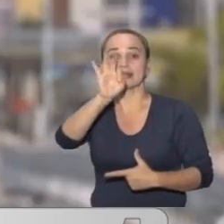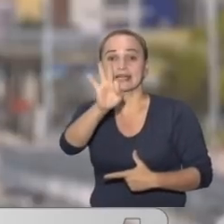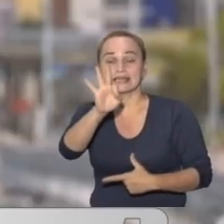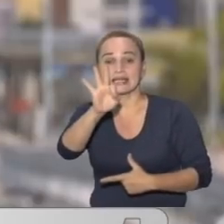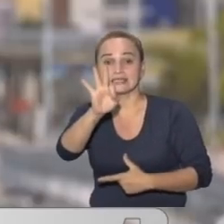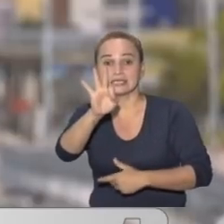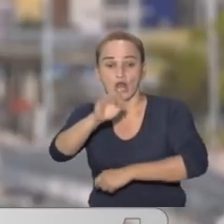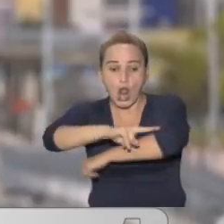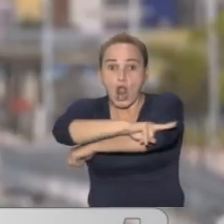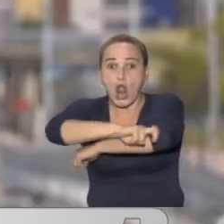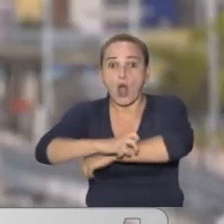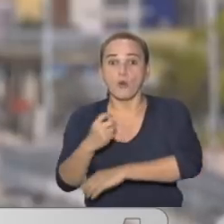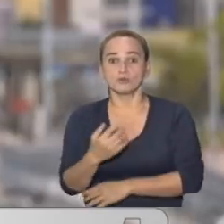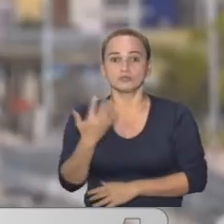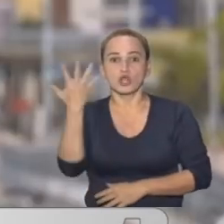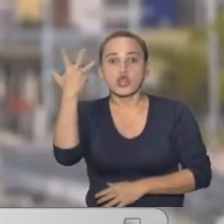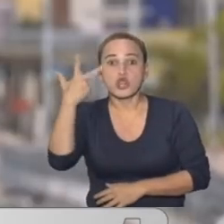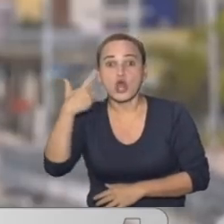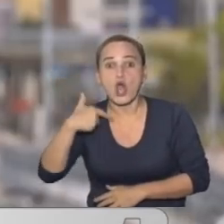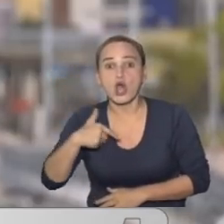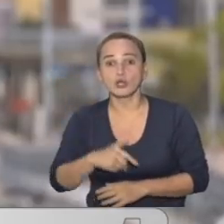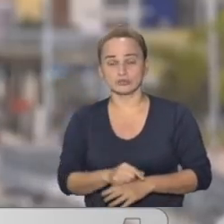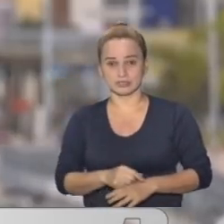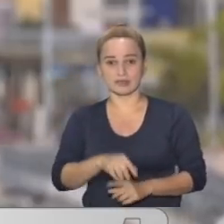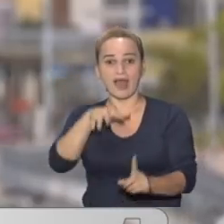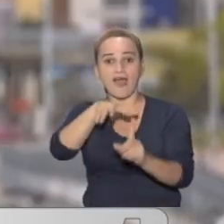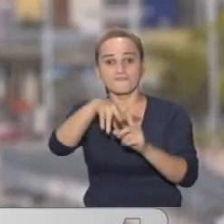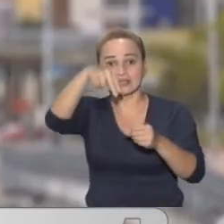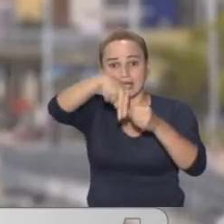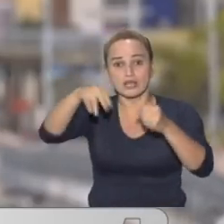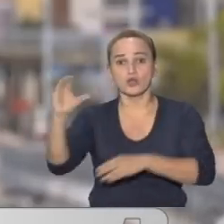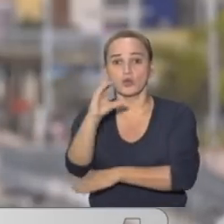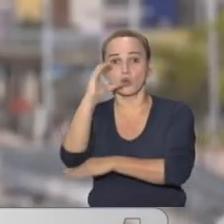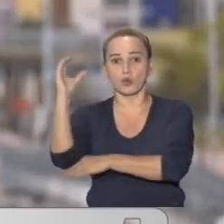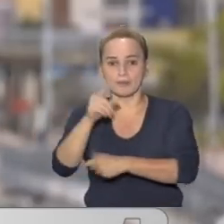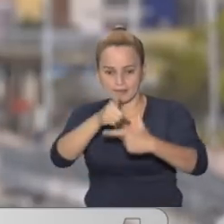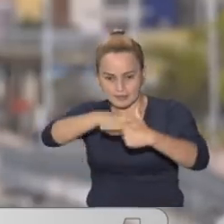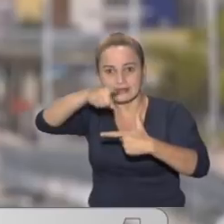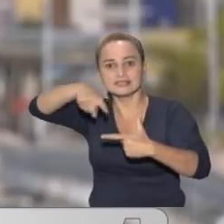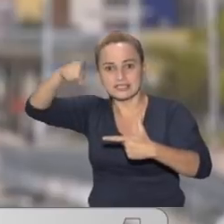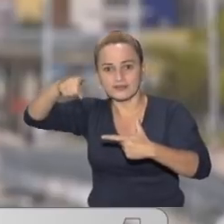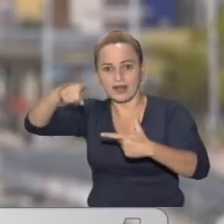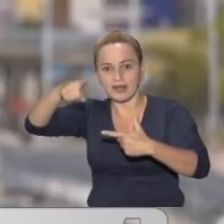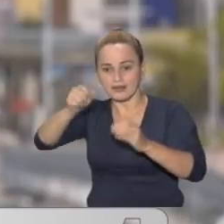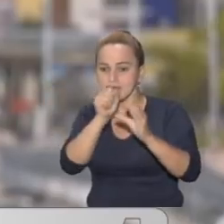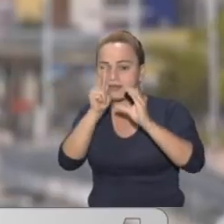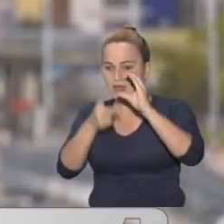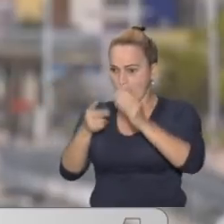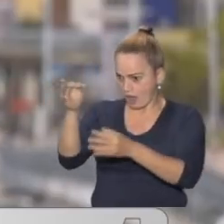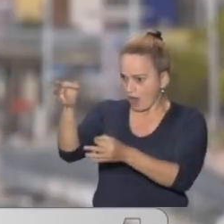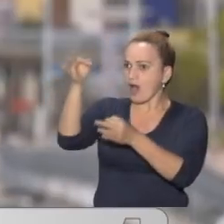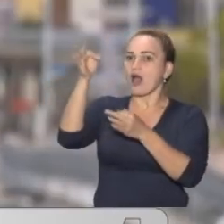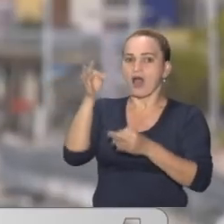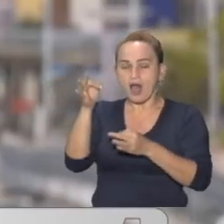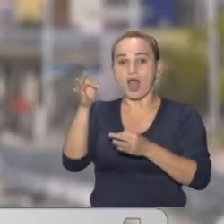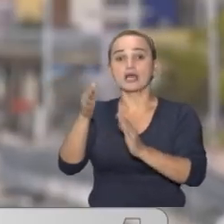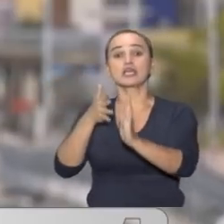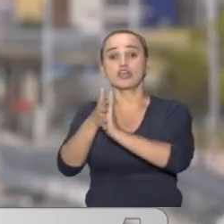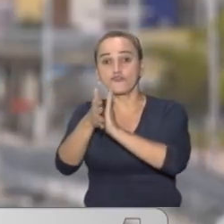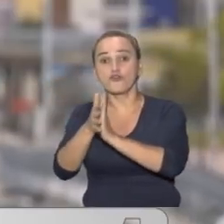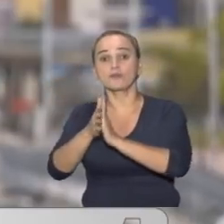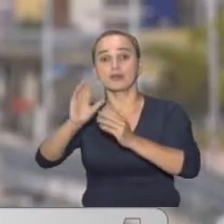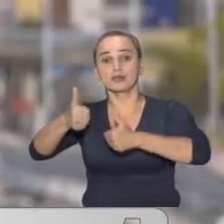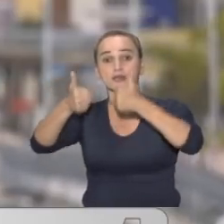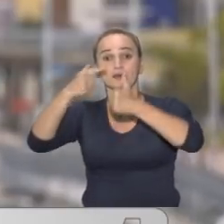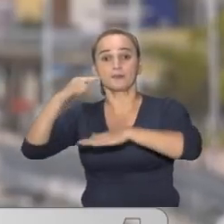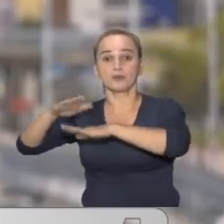693 robos diarios se cometen a personas en el país. Estas cifras fueron conocidas por Noticentro 1 CMI y es un informe de la